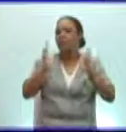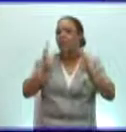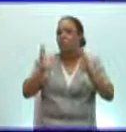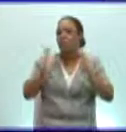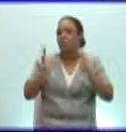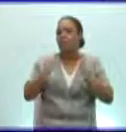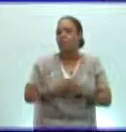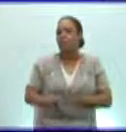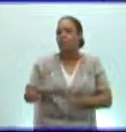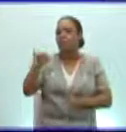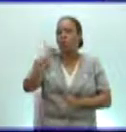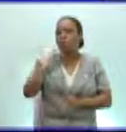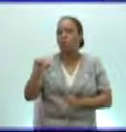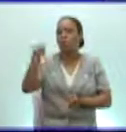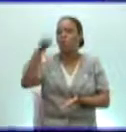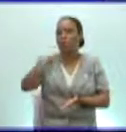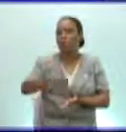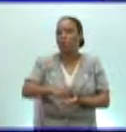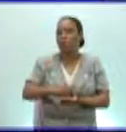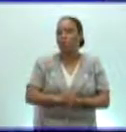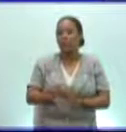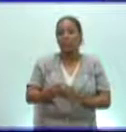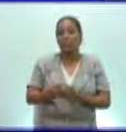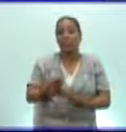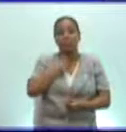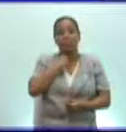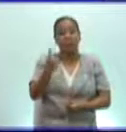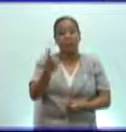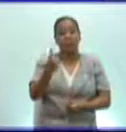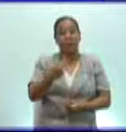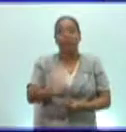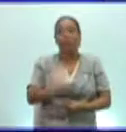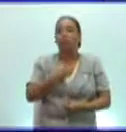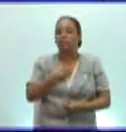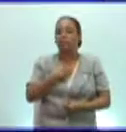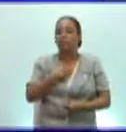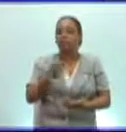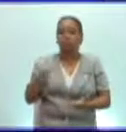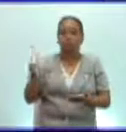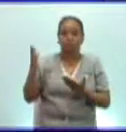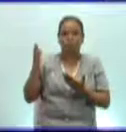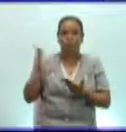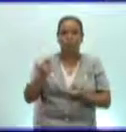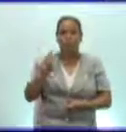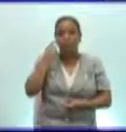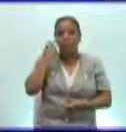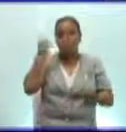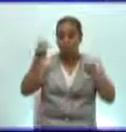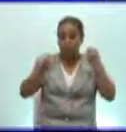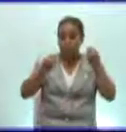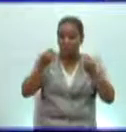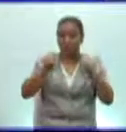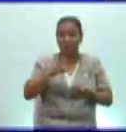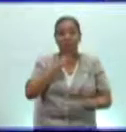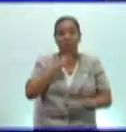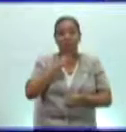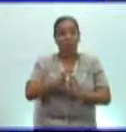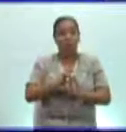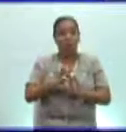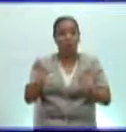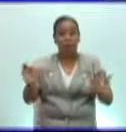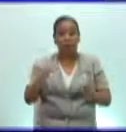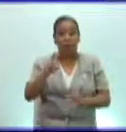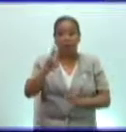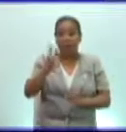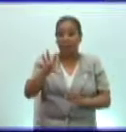iones presentes. Pero para el primer caso tendremos lo siguiente. Ya habíamos analizado que en el agua pura a 25